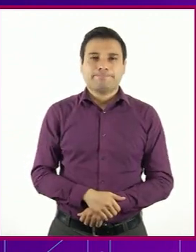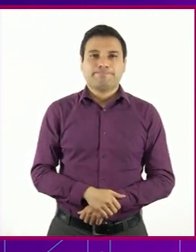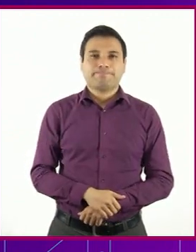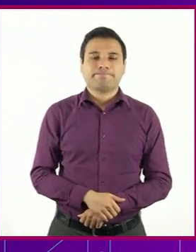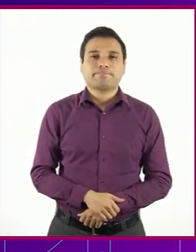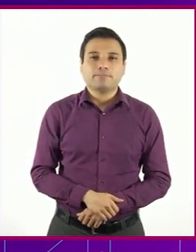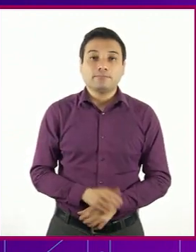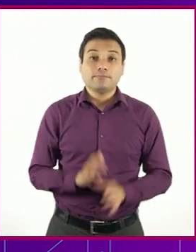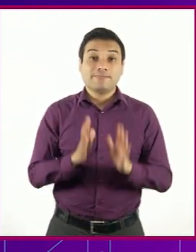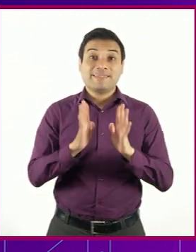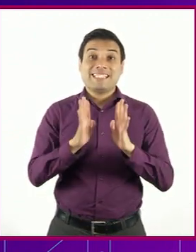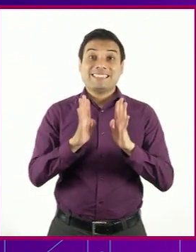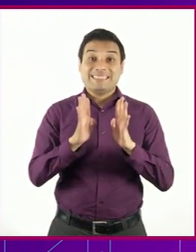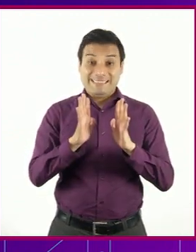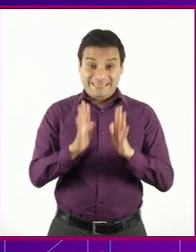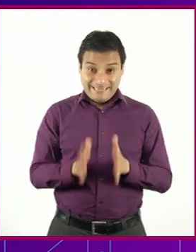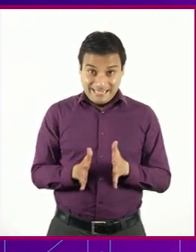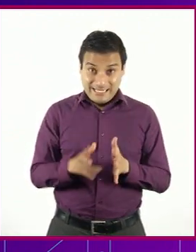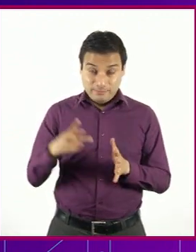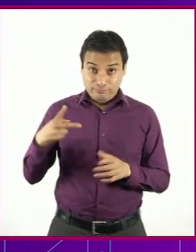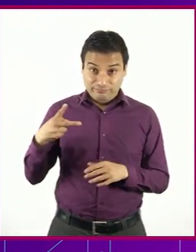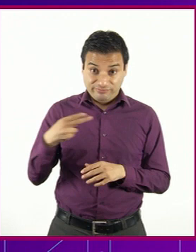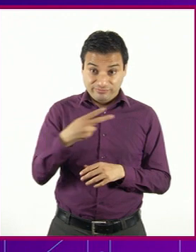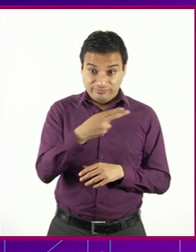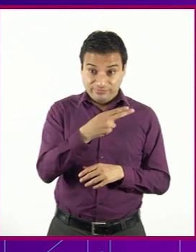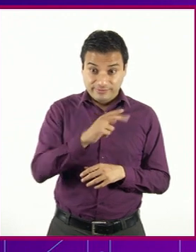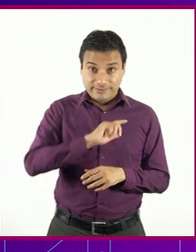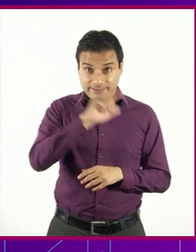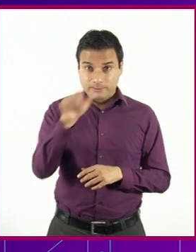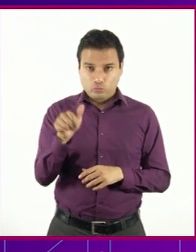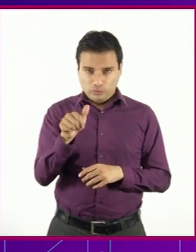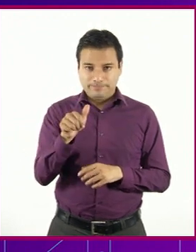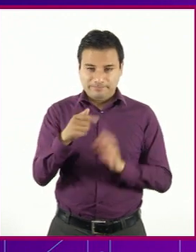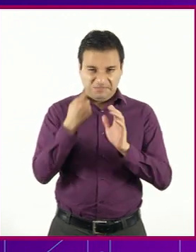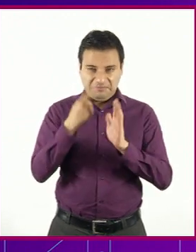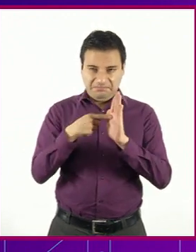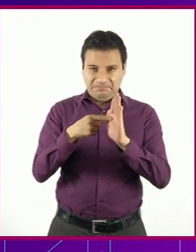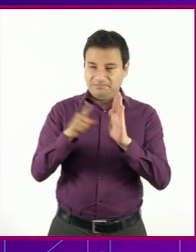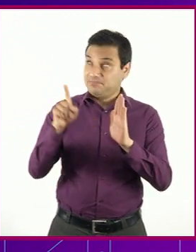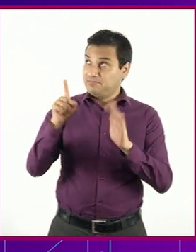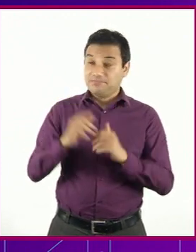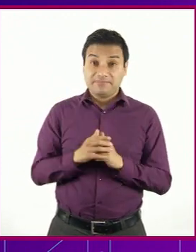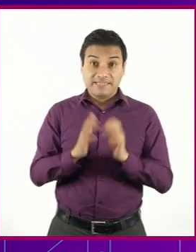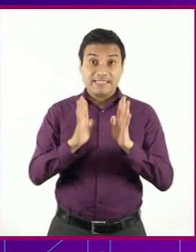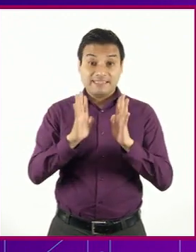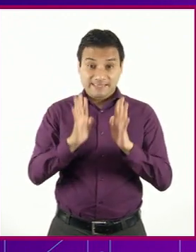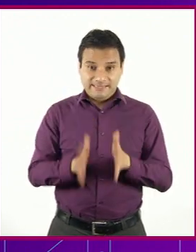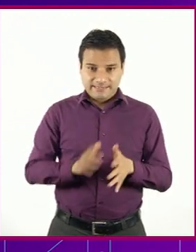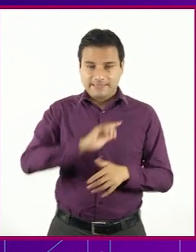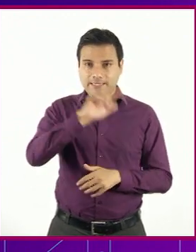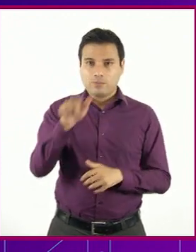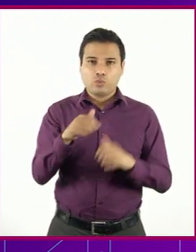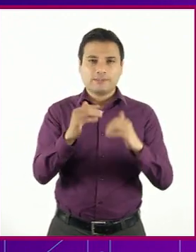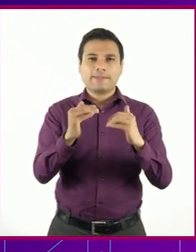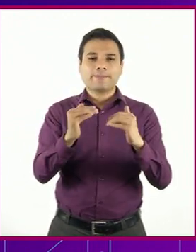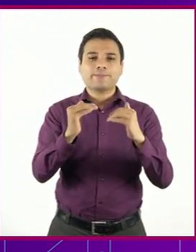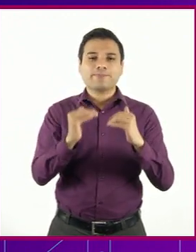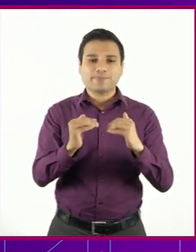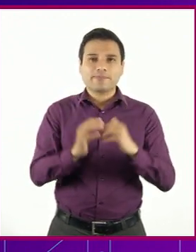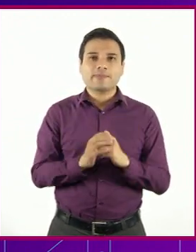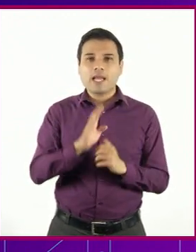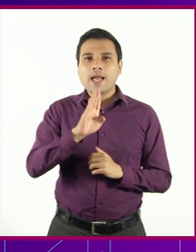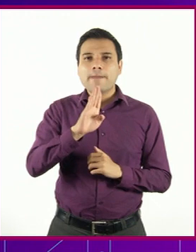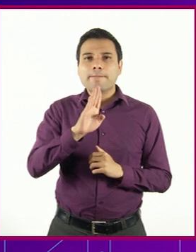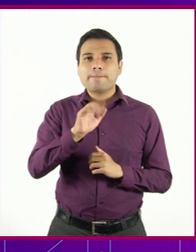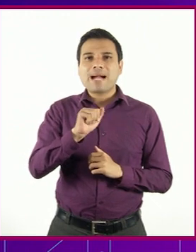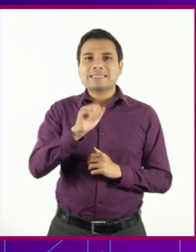Después de hacer el corte en la parte superior de la botella, como aquí les muestro, decidí hacerla en una base fija y plana para hacer